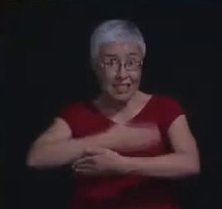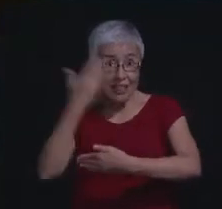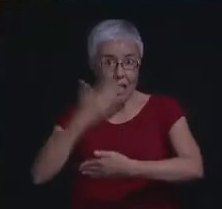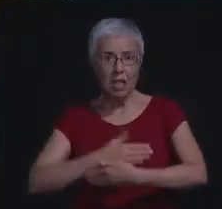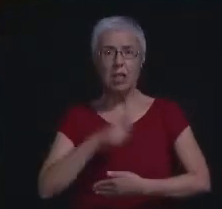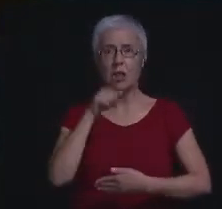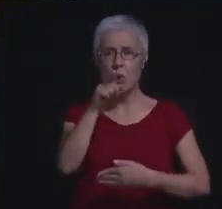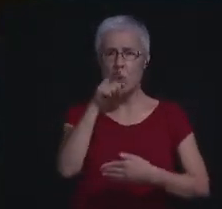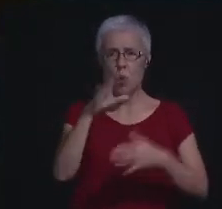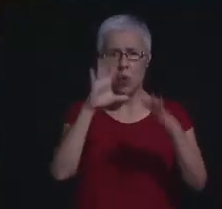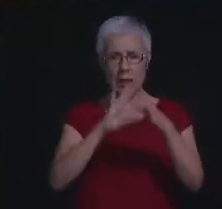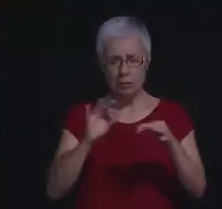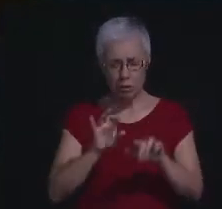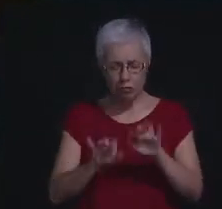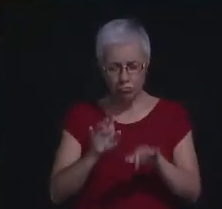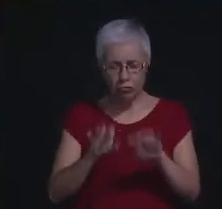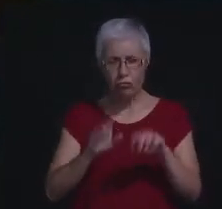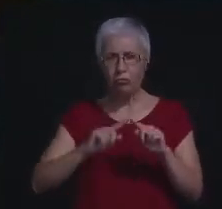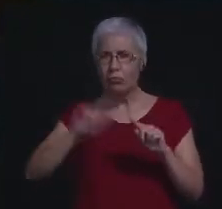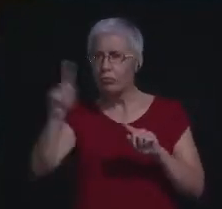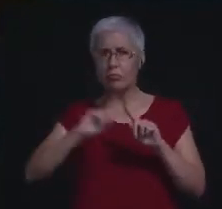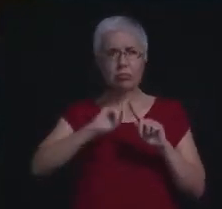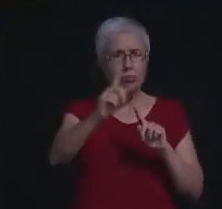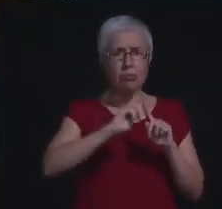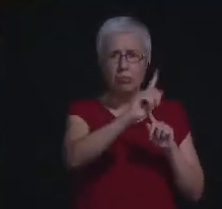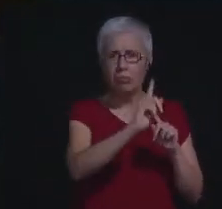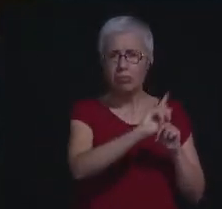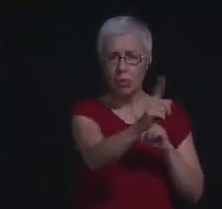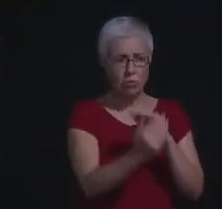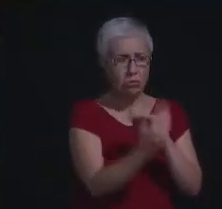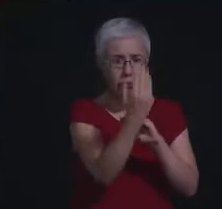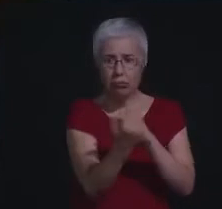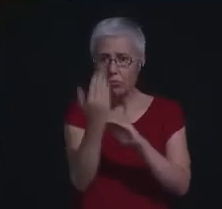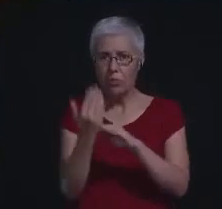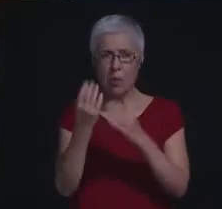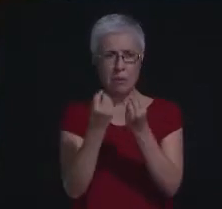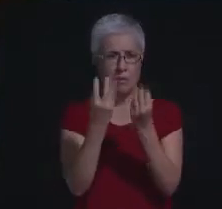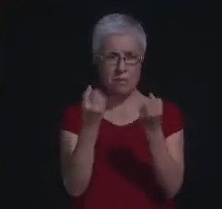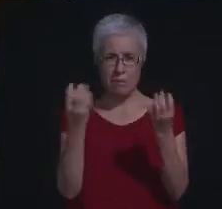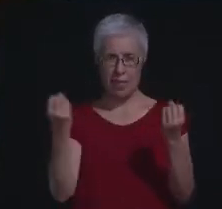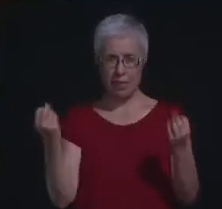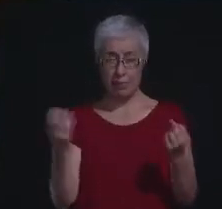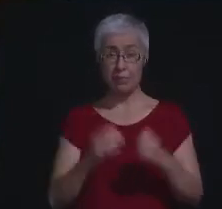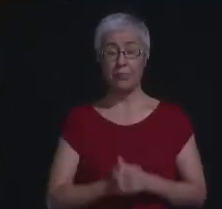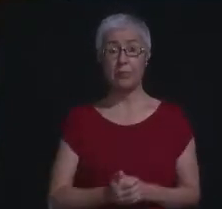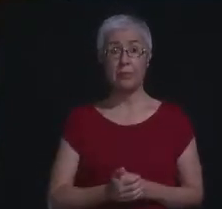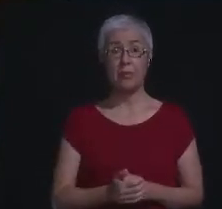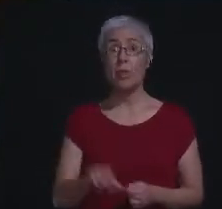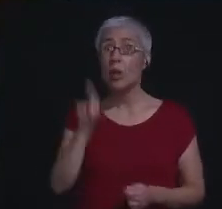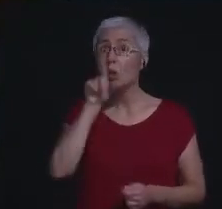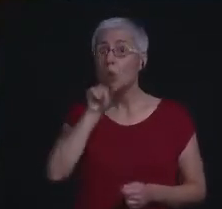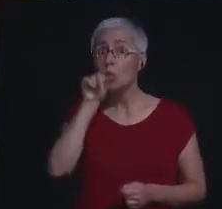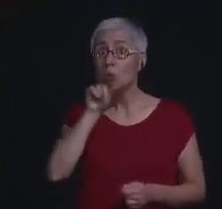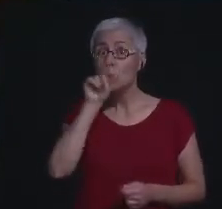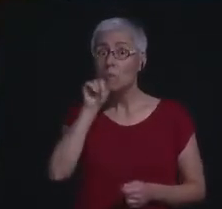vosotros mismos habéis destacado de lo que ha sucedido estos días aquí en el Impact Forum. Empezamos por el primer tuit, uno de